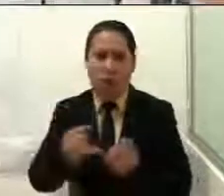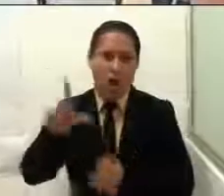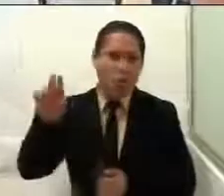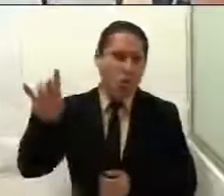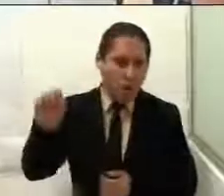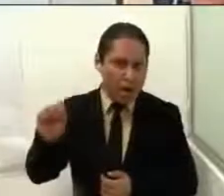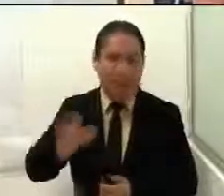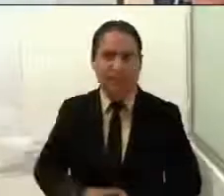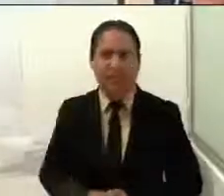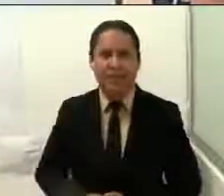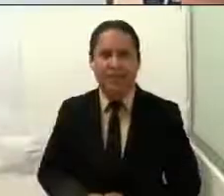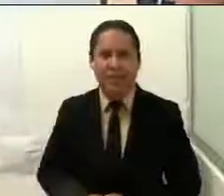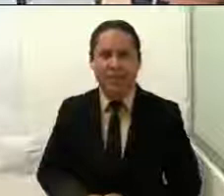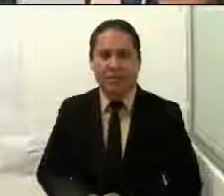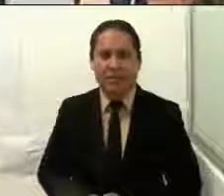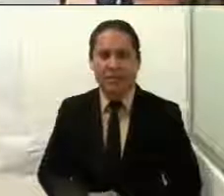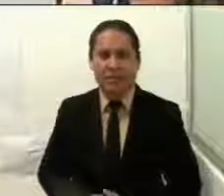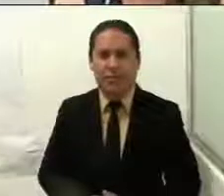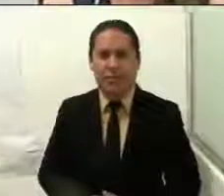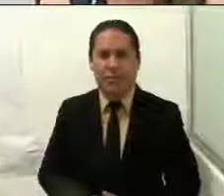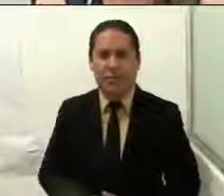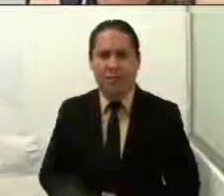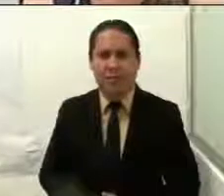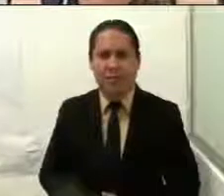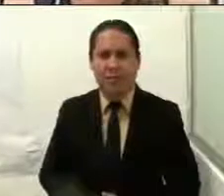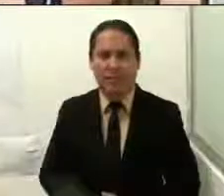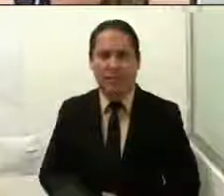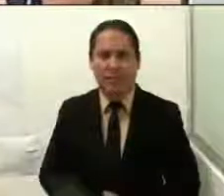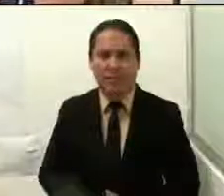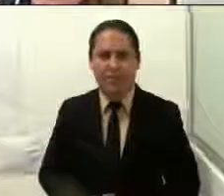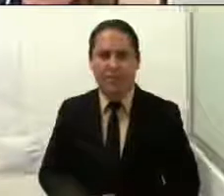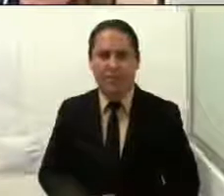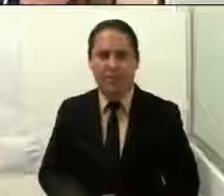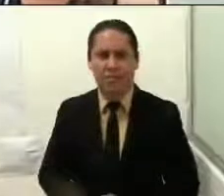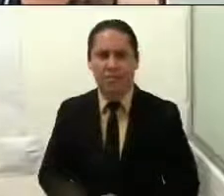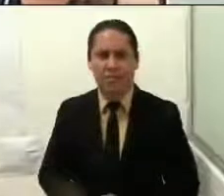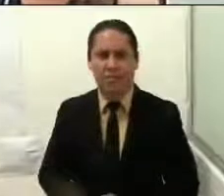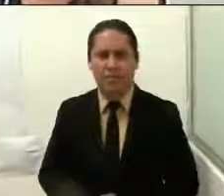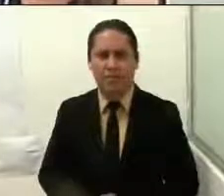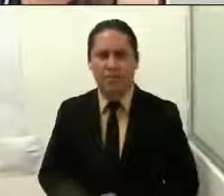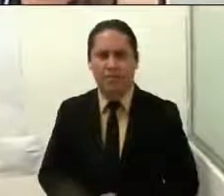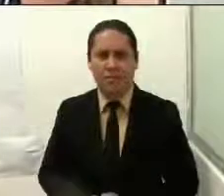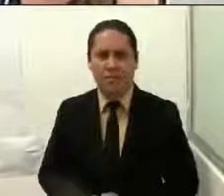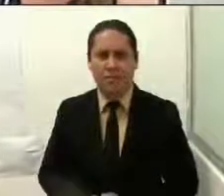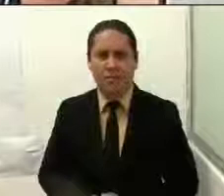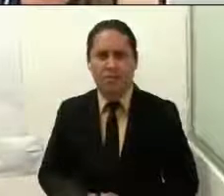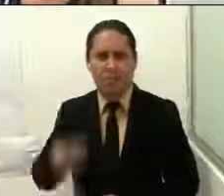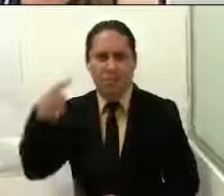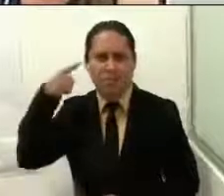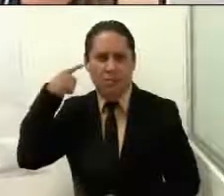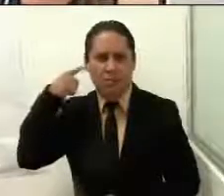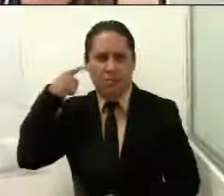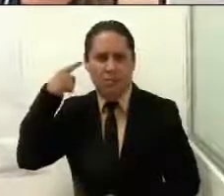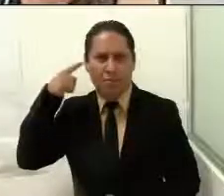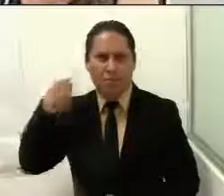gracias antes de seguir como intervención permítanme comentar lo siguiente señor secretario primero